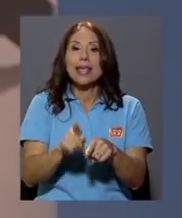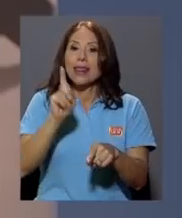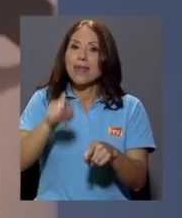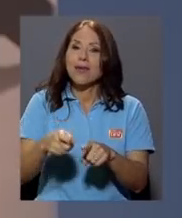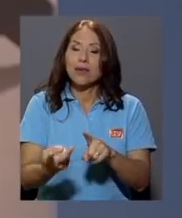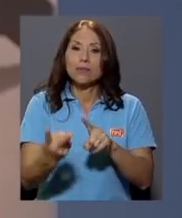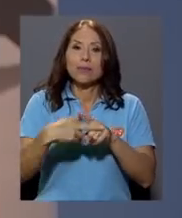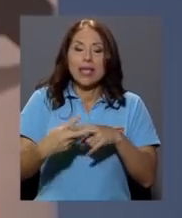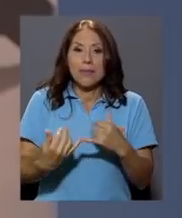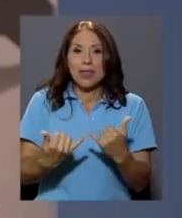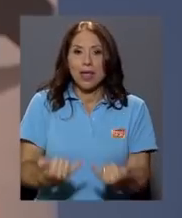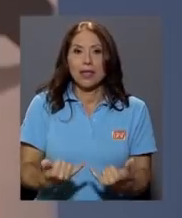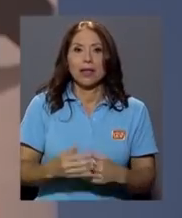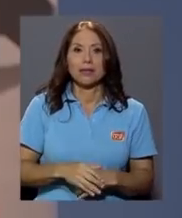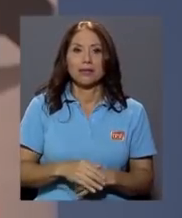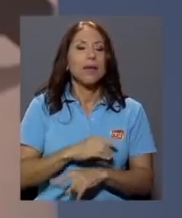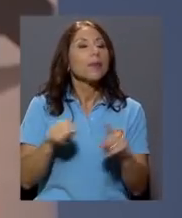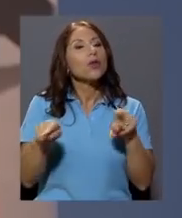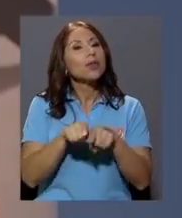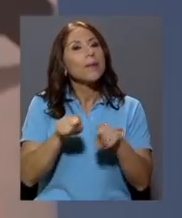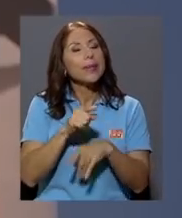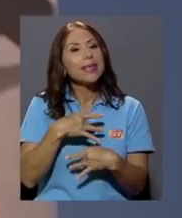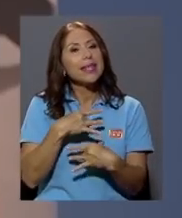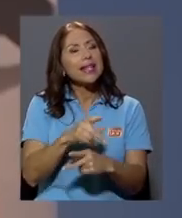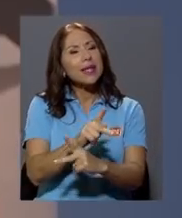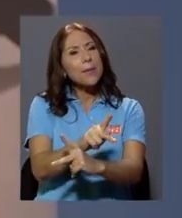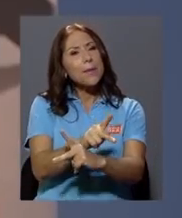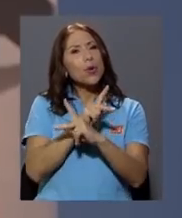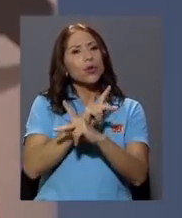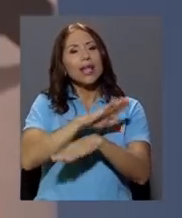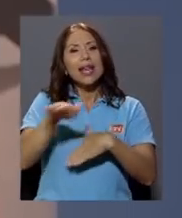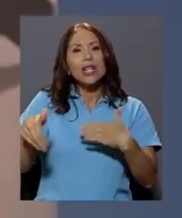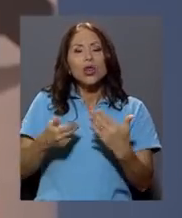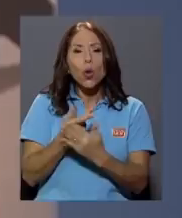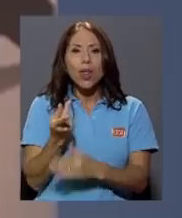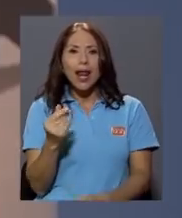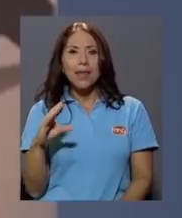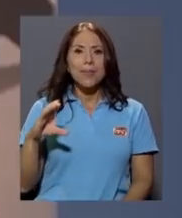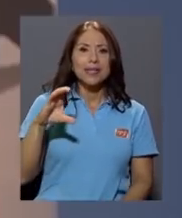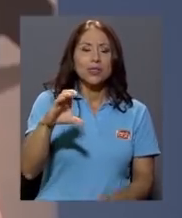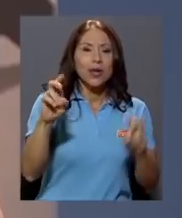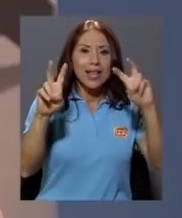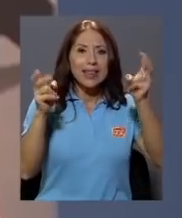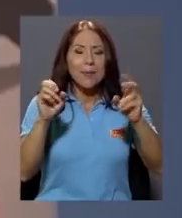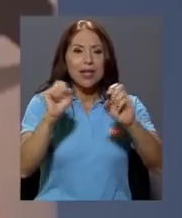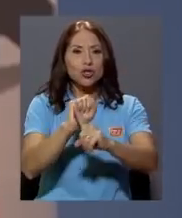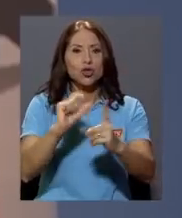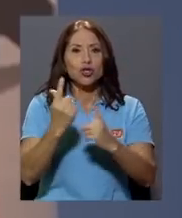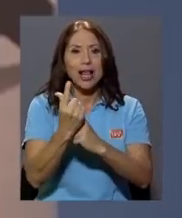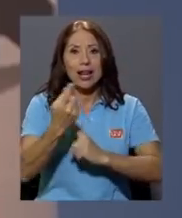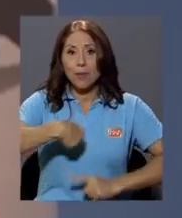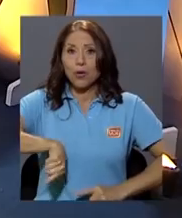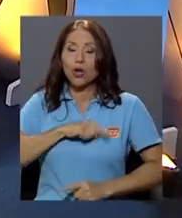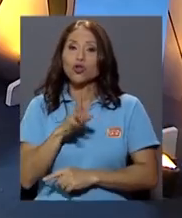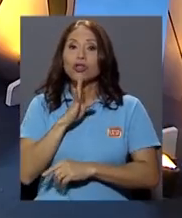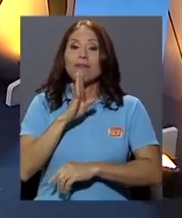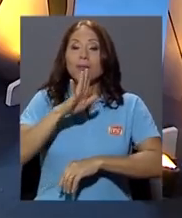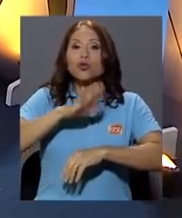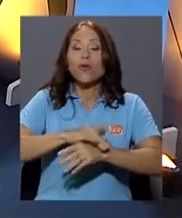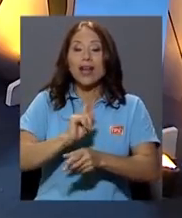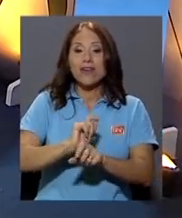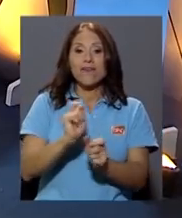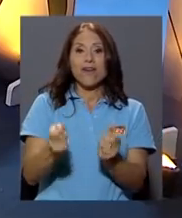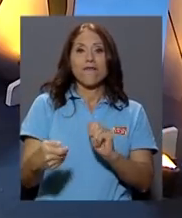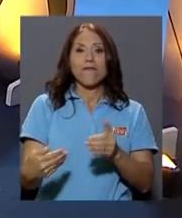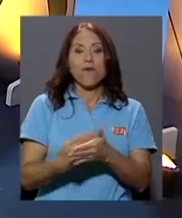que interesa es proteger toda la inversión en el tema social, porque cuando hablamos de una reforma de